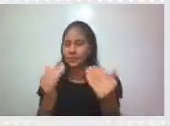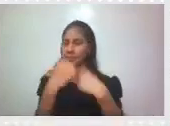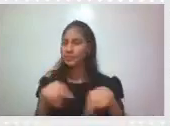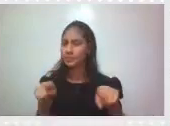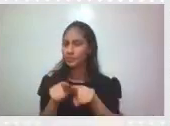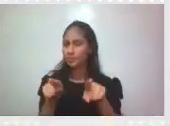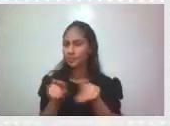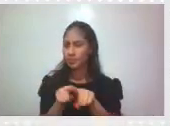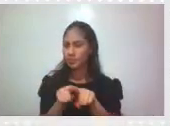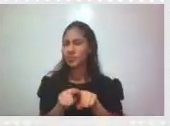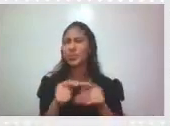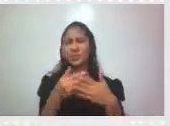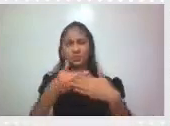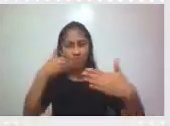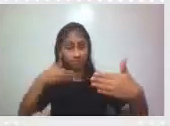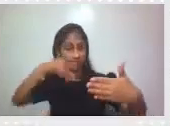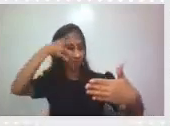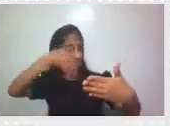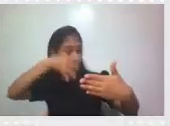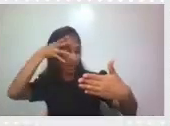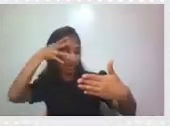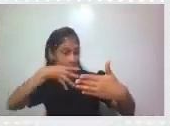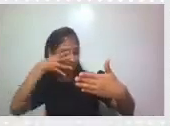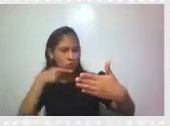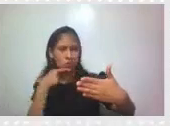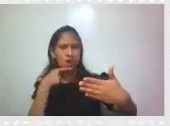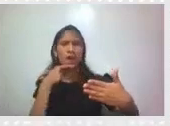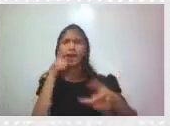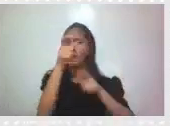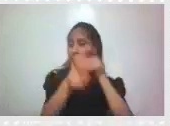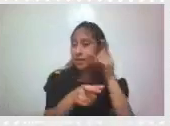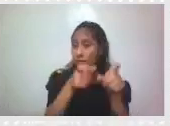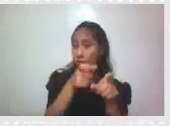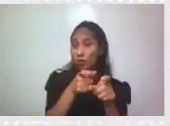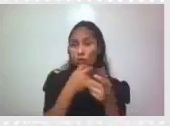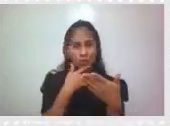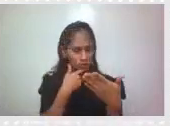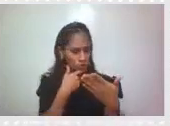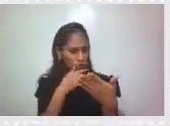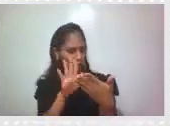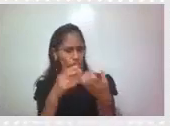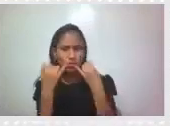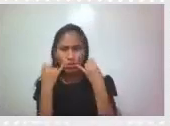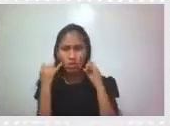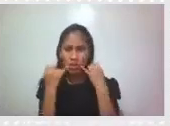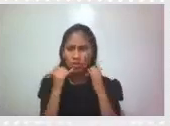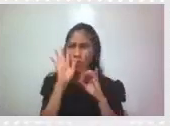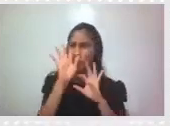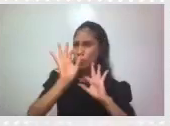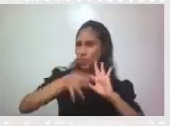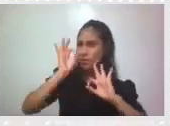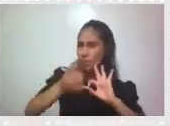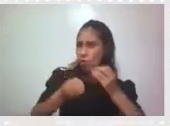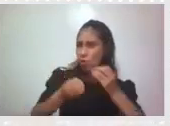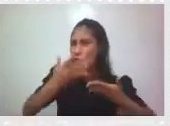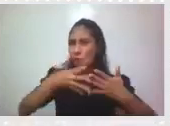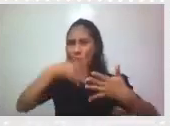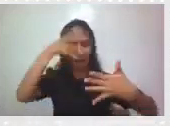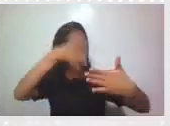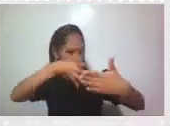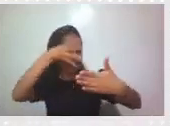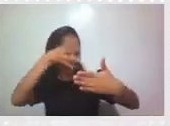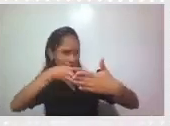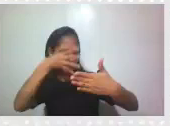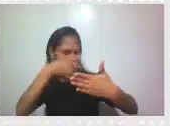por revisar las necesidades de interpretación en simultáneo que requiere cada público. Parte de